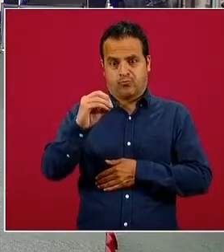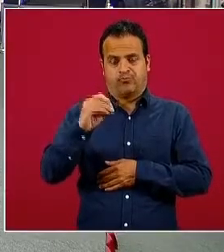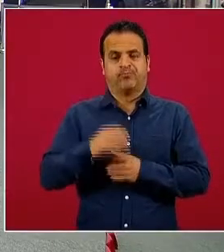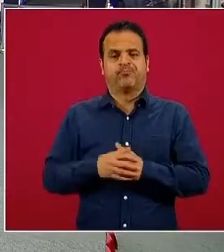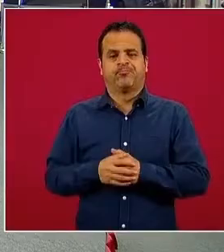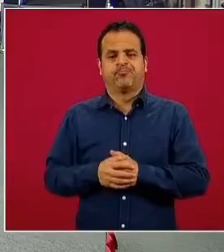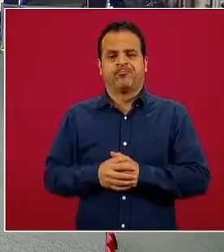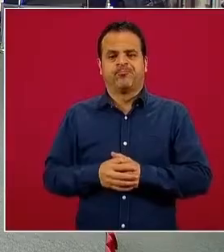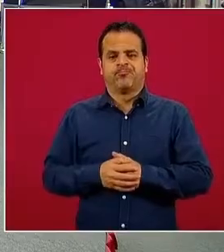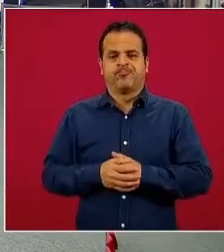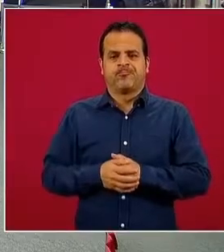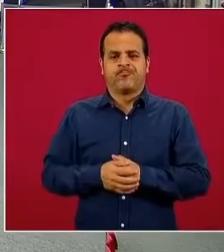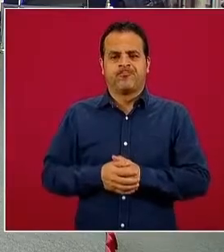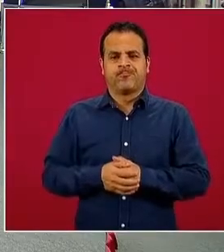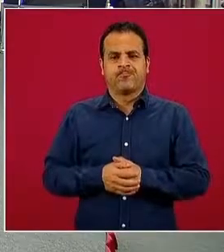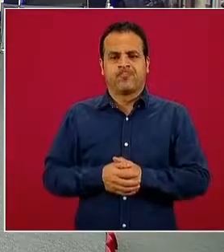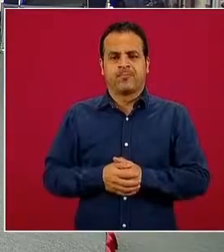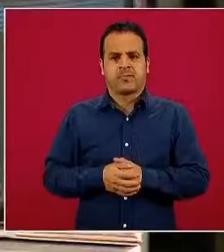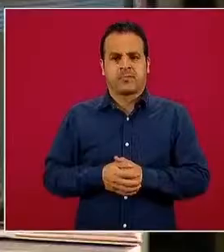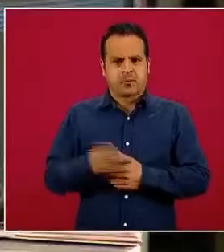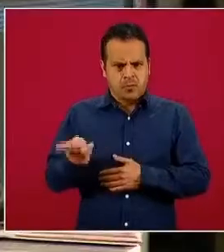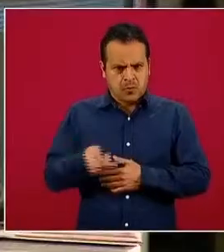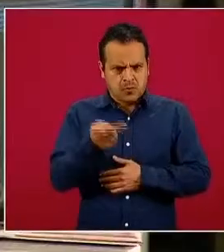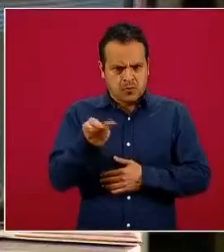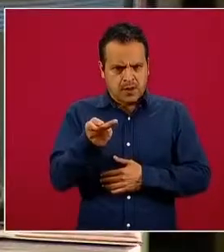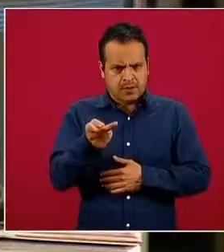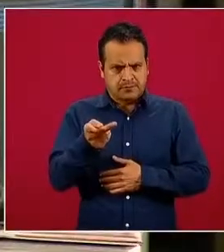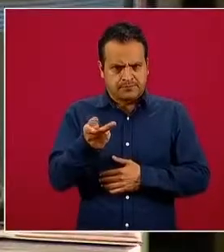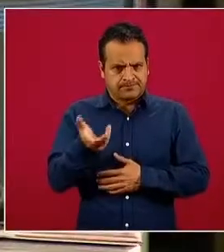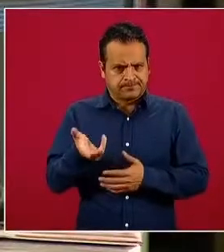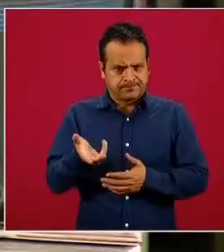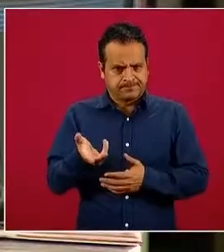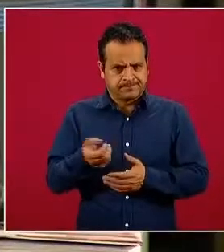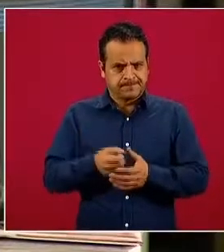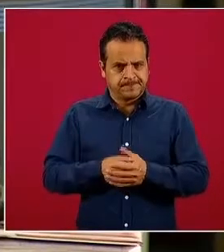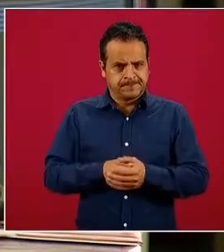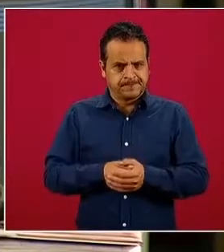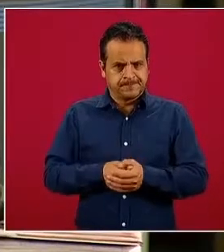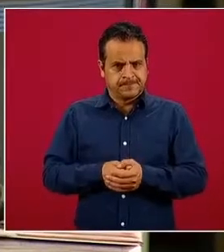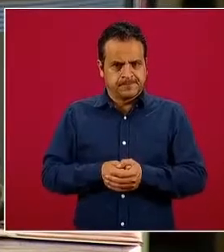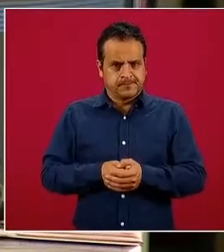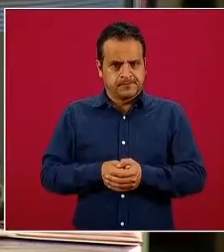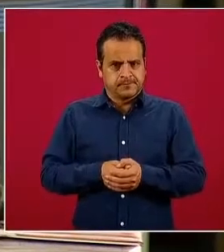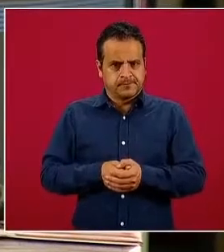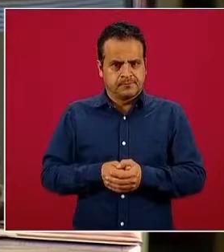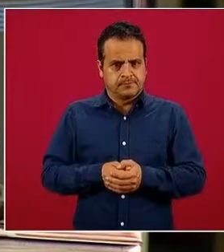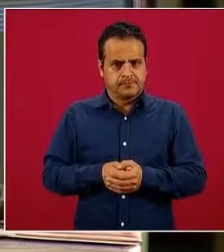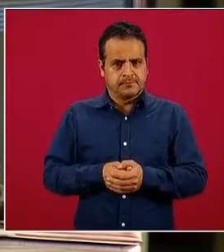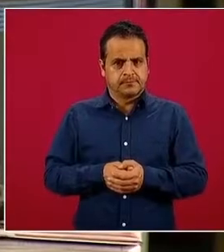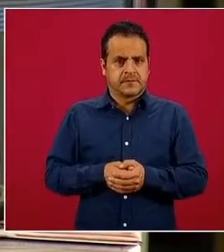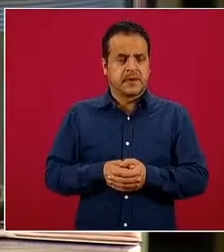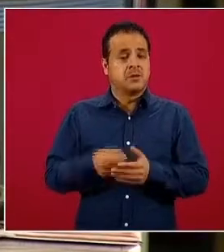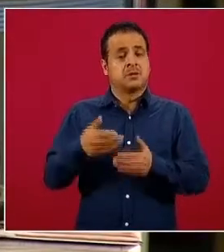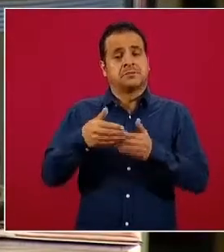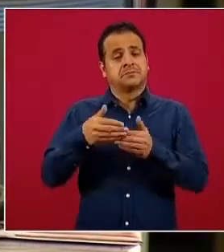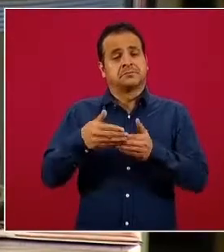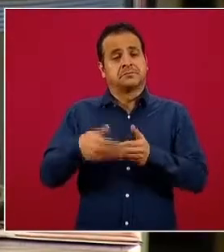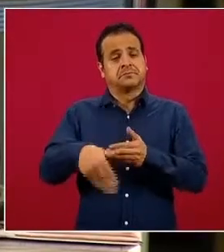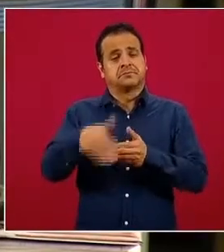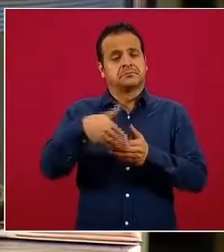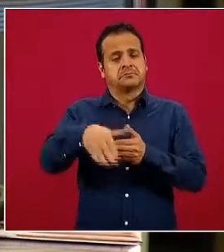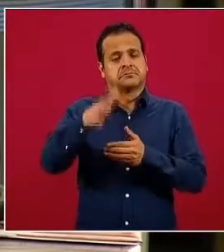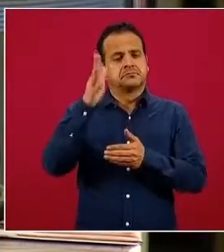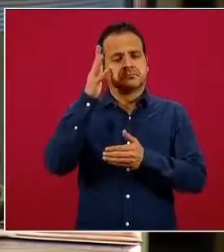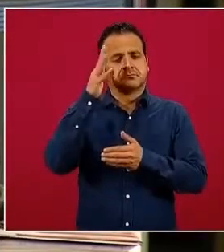o mejor dicho, cómo van las proyecciones o modelos matemáticos que a lo largo de la pandemia